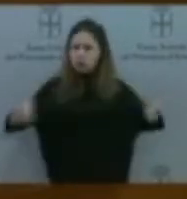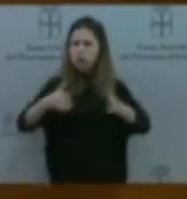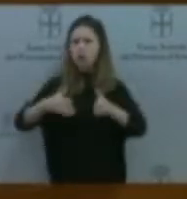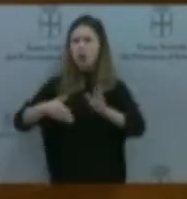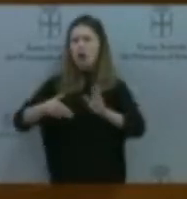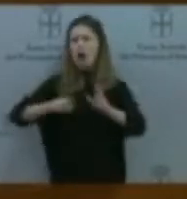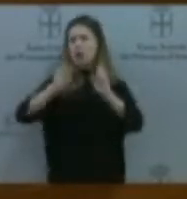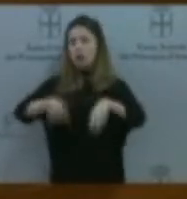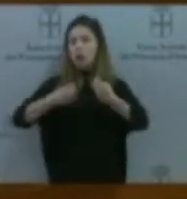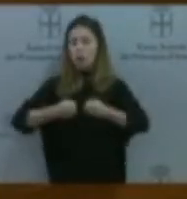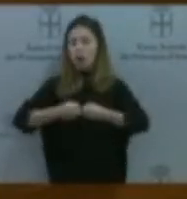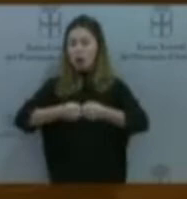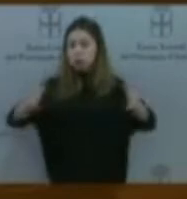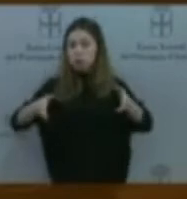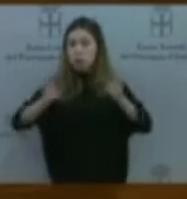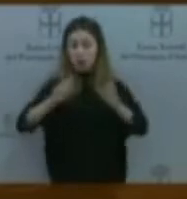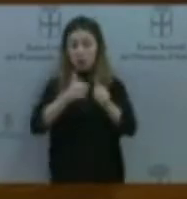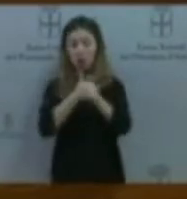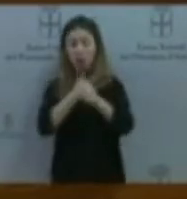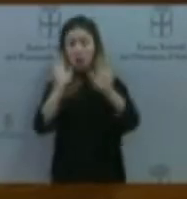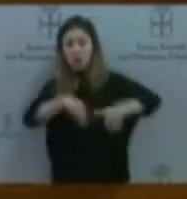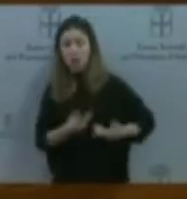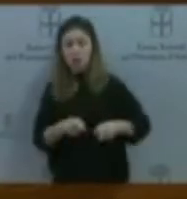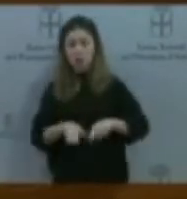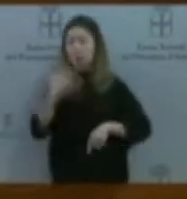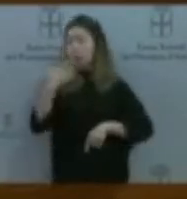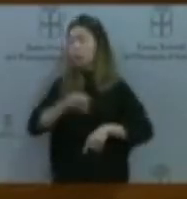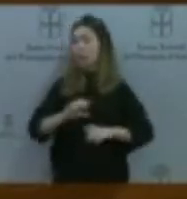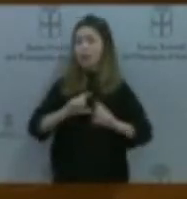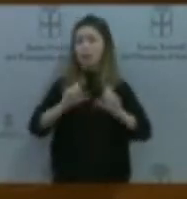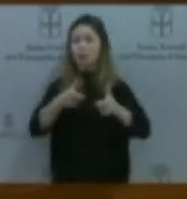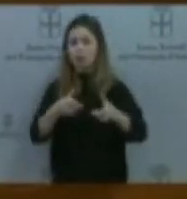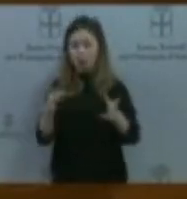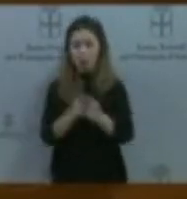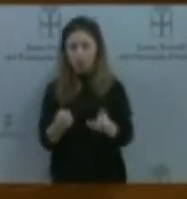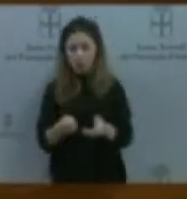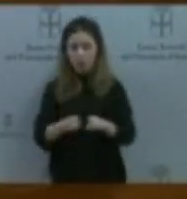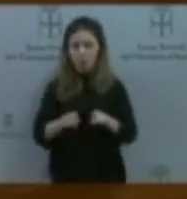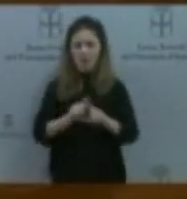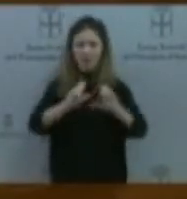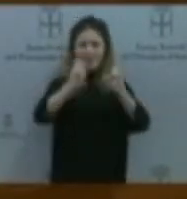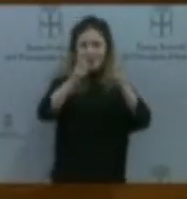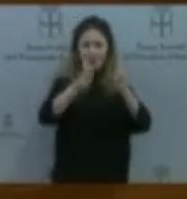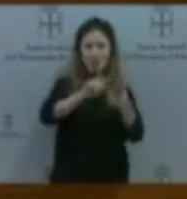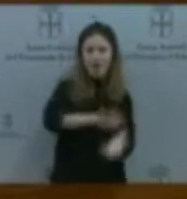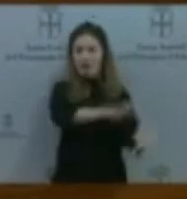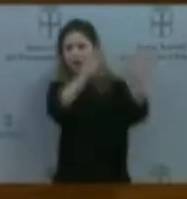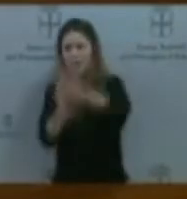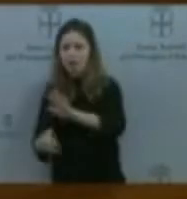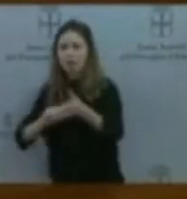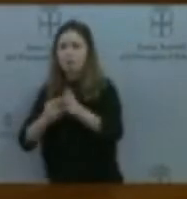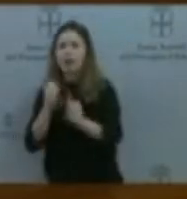más que allá de igual una reunión. Entonces, ¿cómo convertimos esa reunión en un plan de trabajo para de verdad ver dónde hay puntos comunes y no? Porque si no es